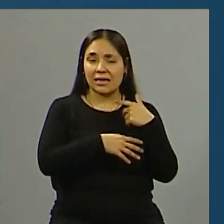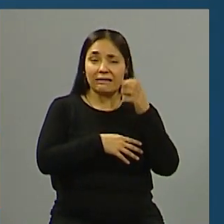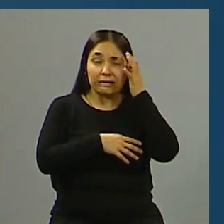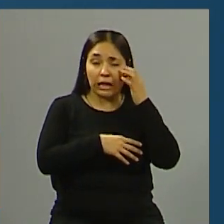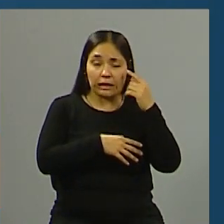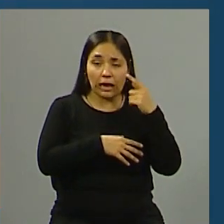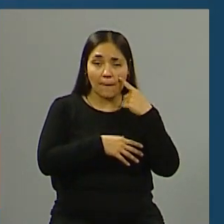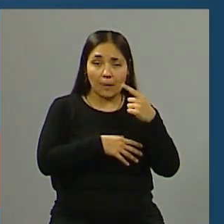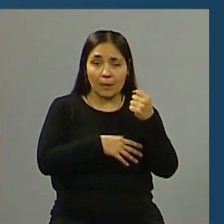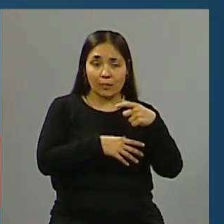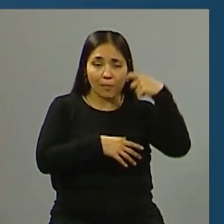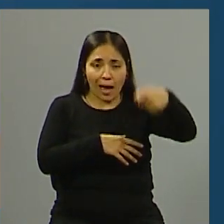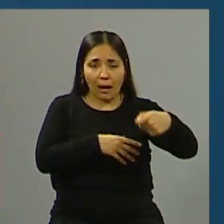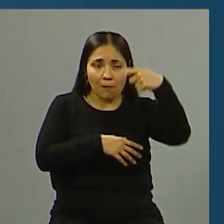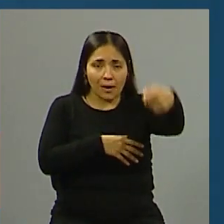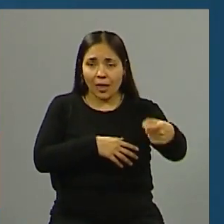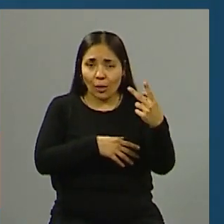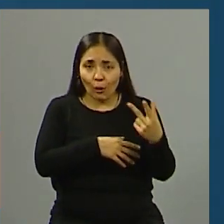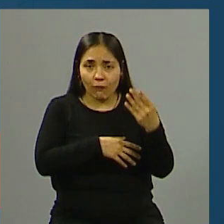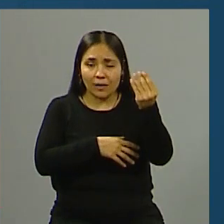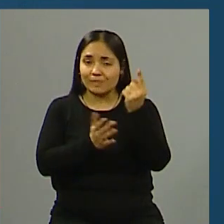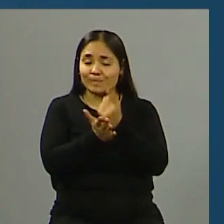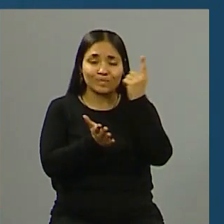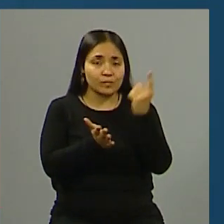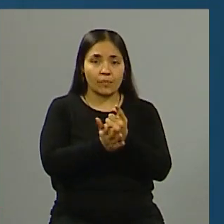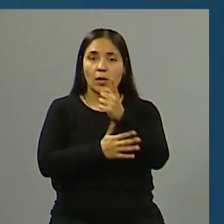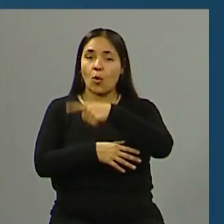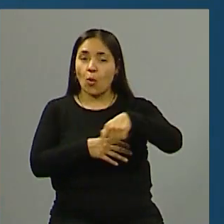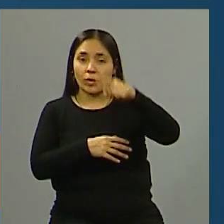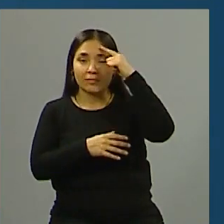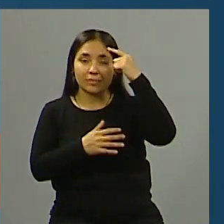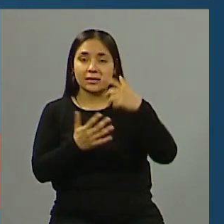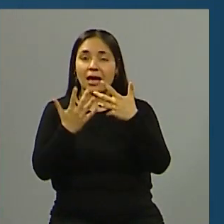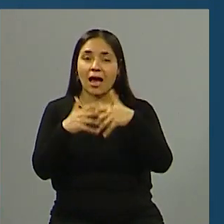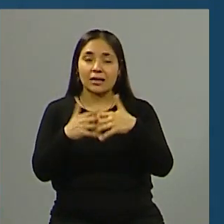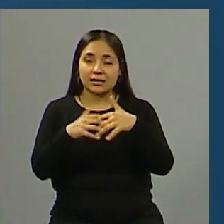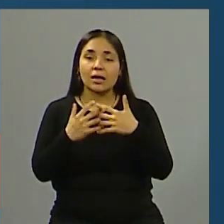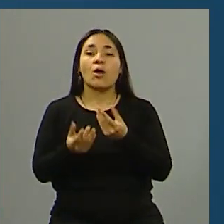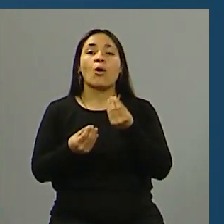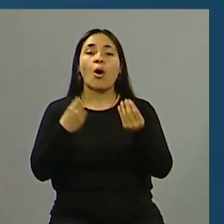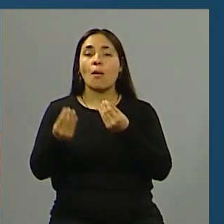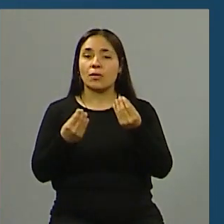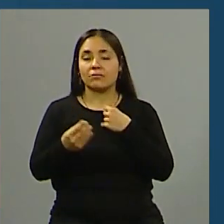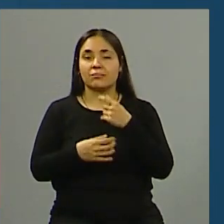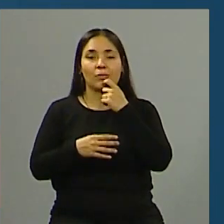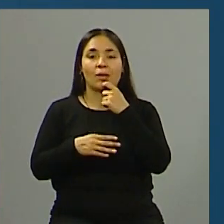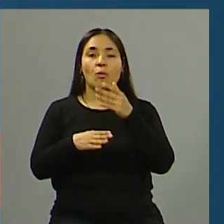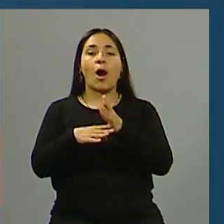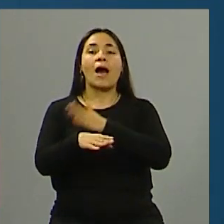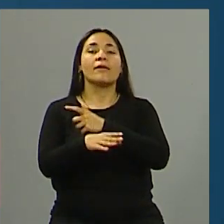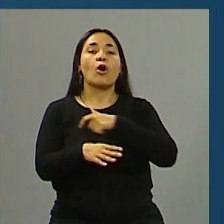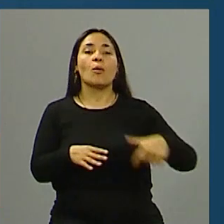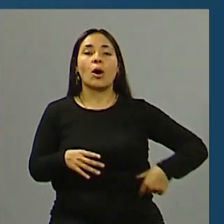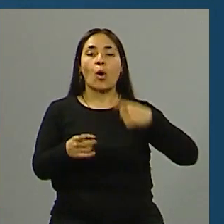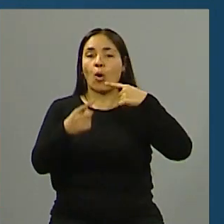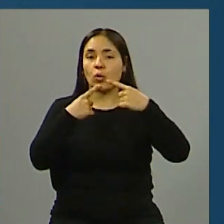empresarios, comerciantes de la Argentina. ¿Cómo lo toman ustedes esta medida que además dijeron es sin consulta, no? Sí,